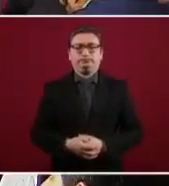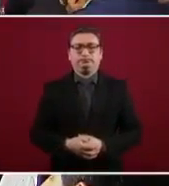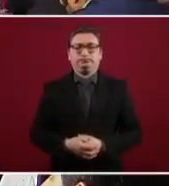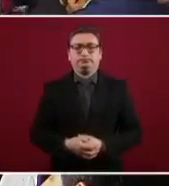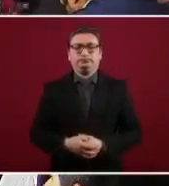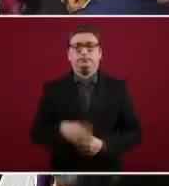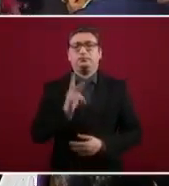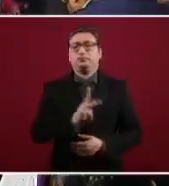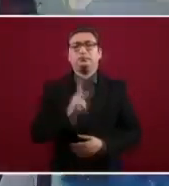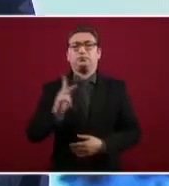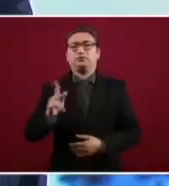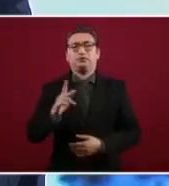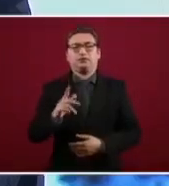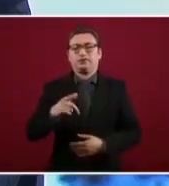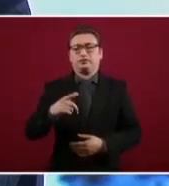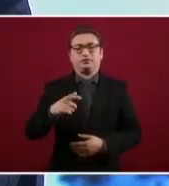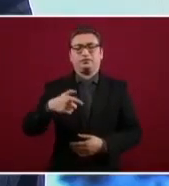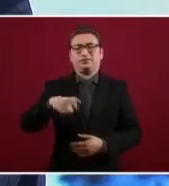un quijote